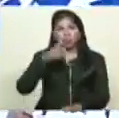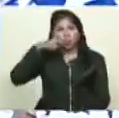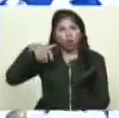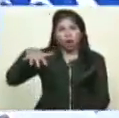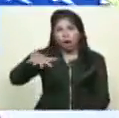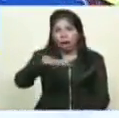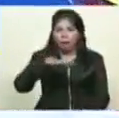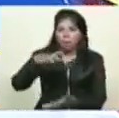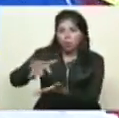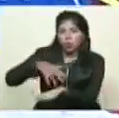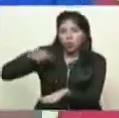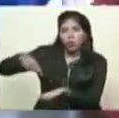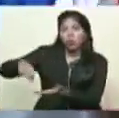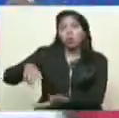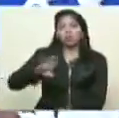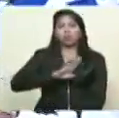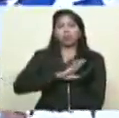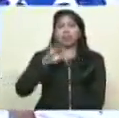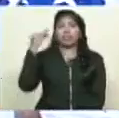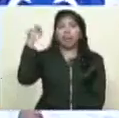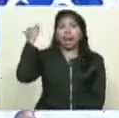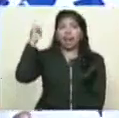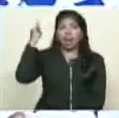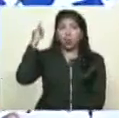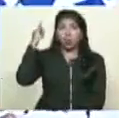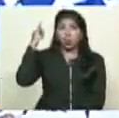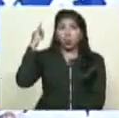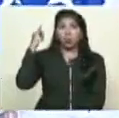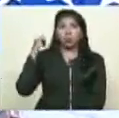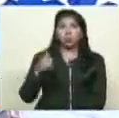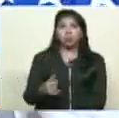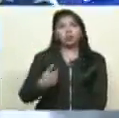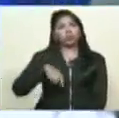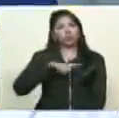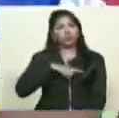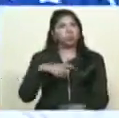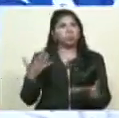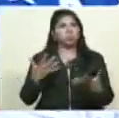de verdad, de nuestro estado Yaracuy primeramente, a nivel nacional, nosotros,